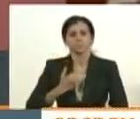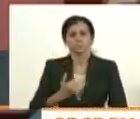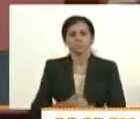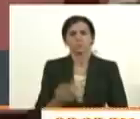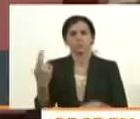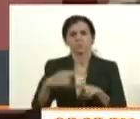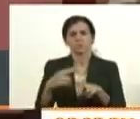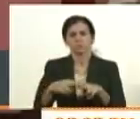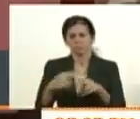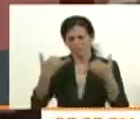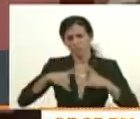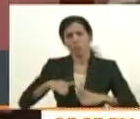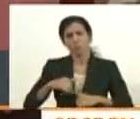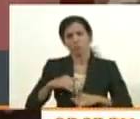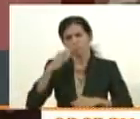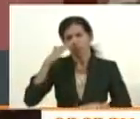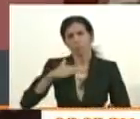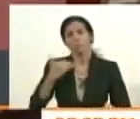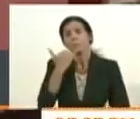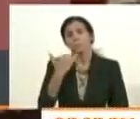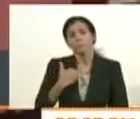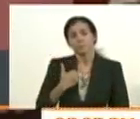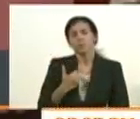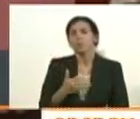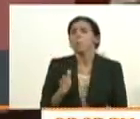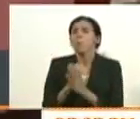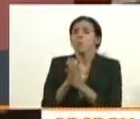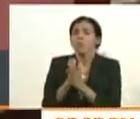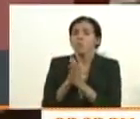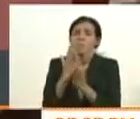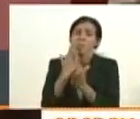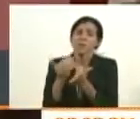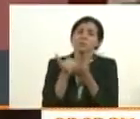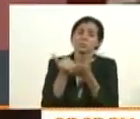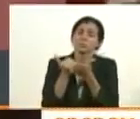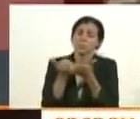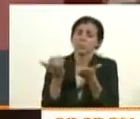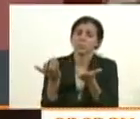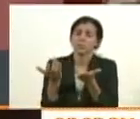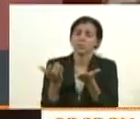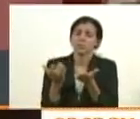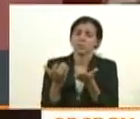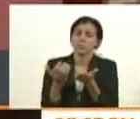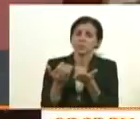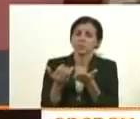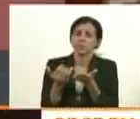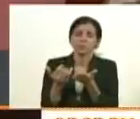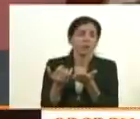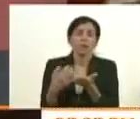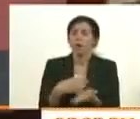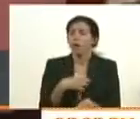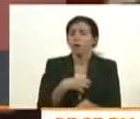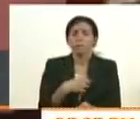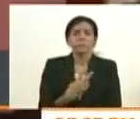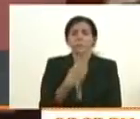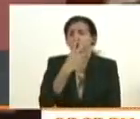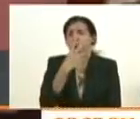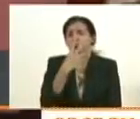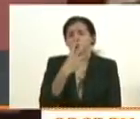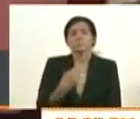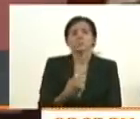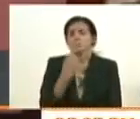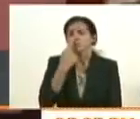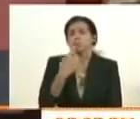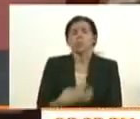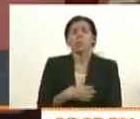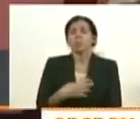niño menor que lo ayudaran porque no podía respirar y me decía,